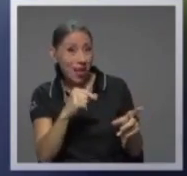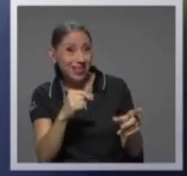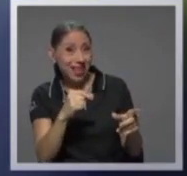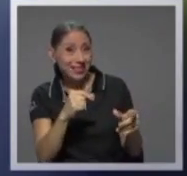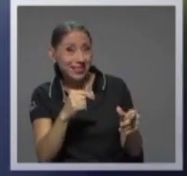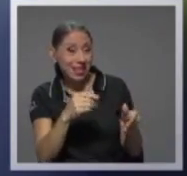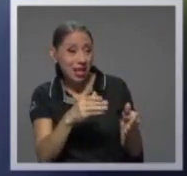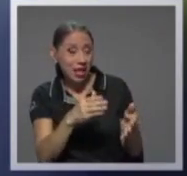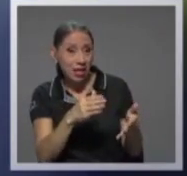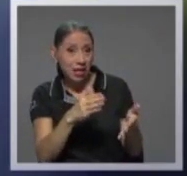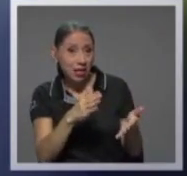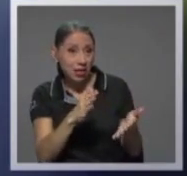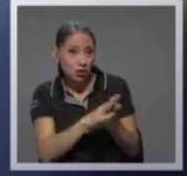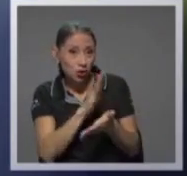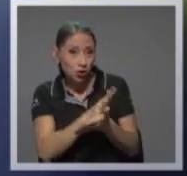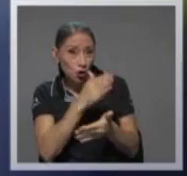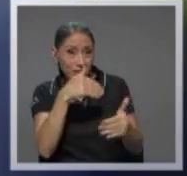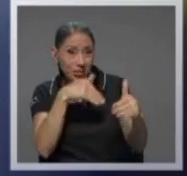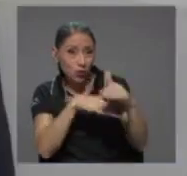pero yo me perdí.